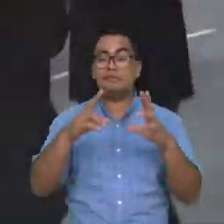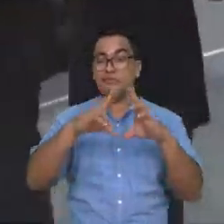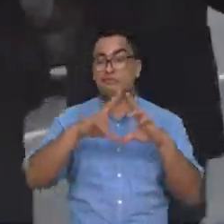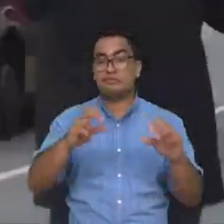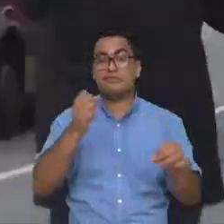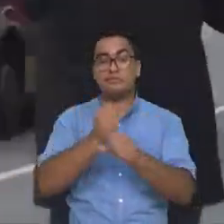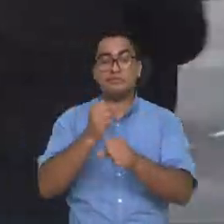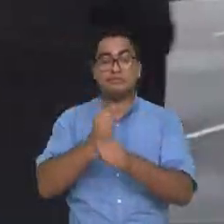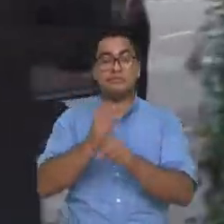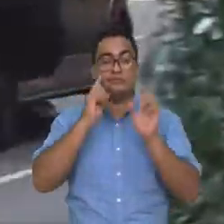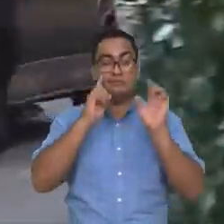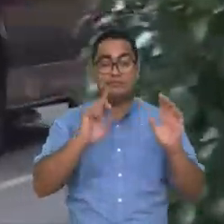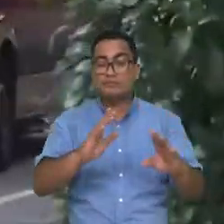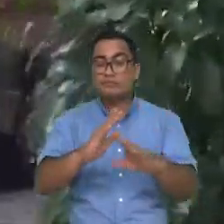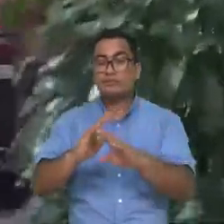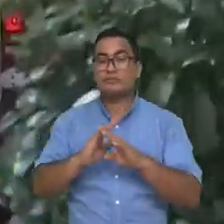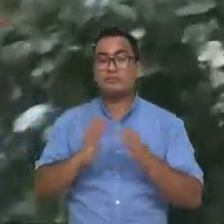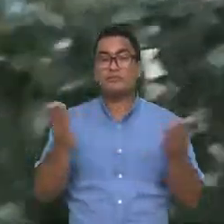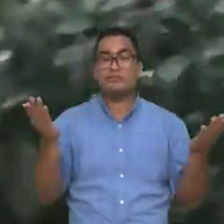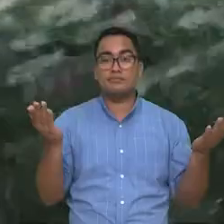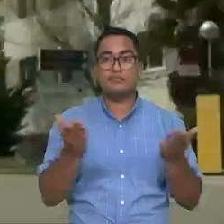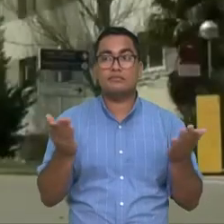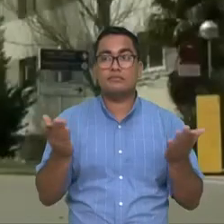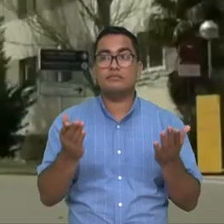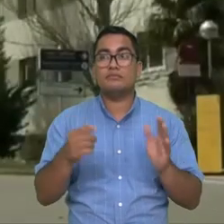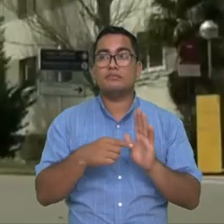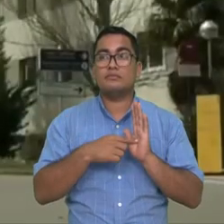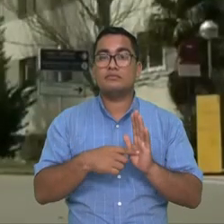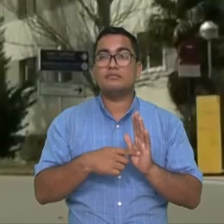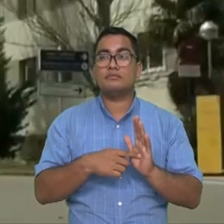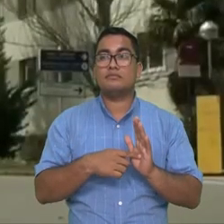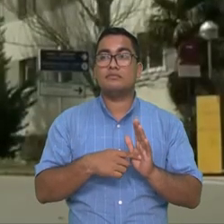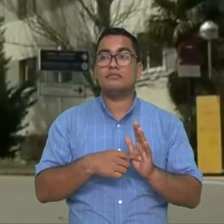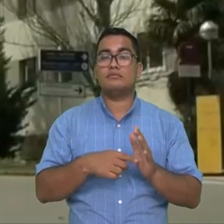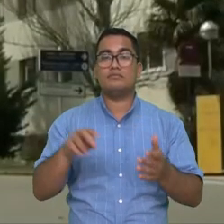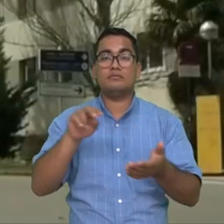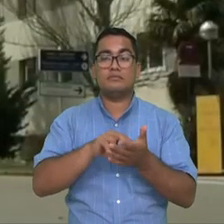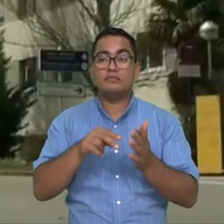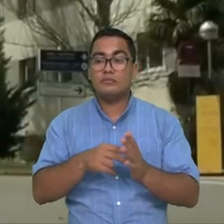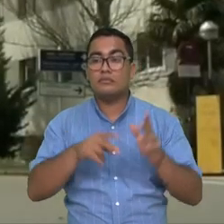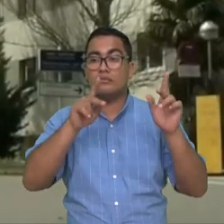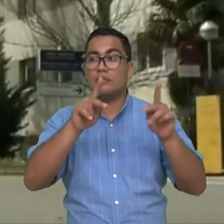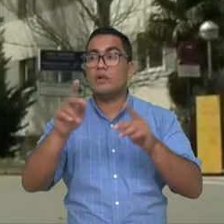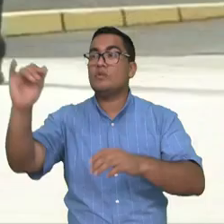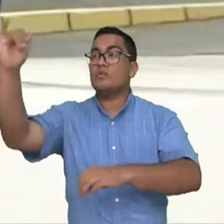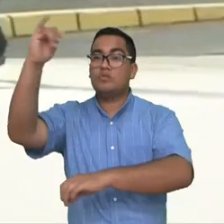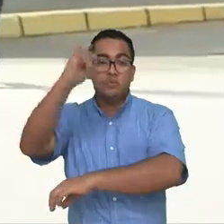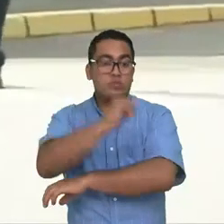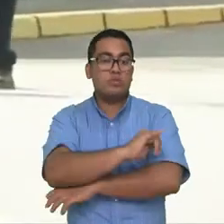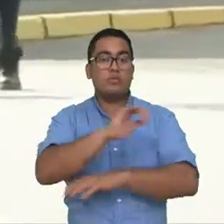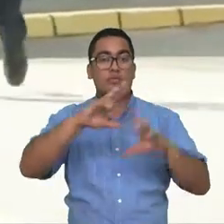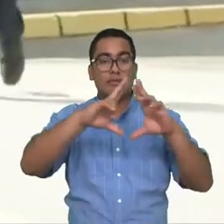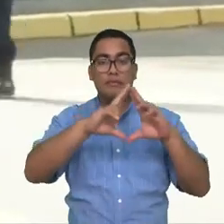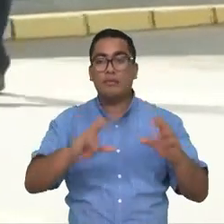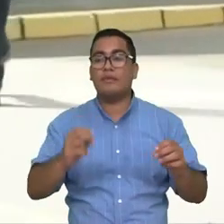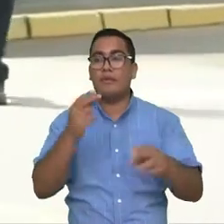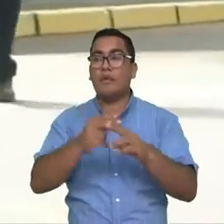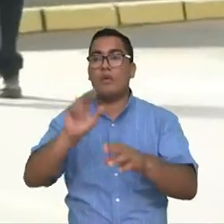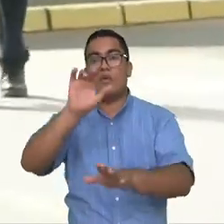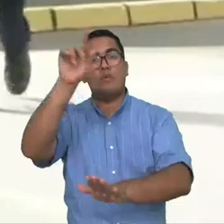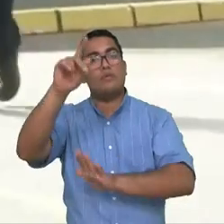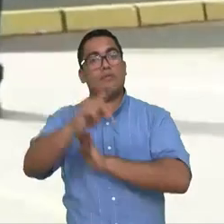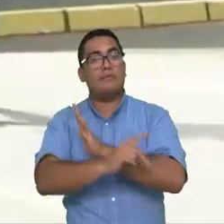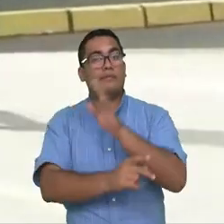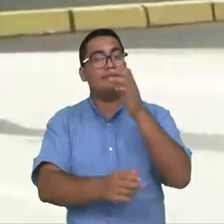acciones preventivas. Entre las medidas que se están implementando está el registro de personas que ingresan al país provenientes de